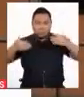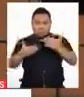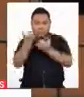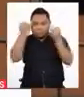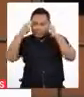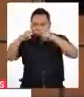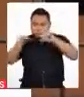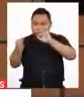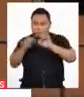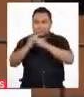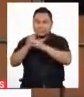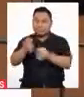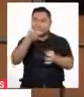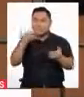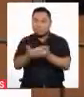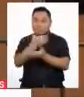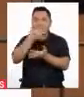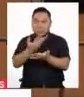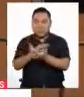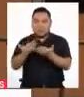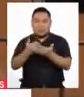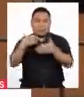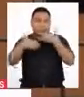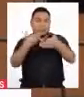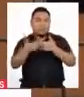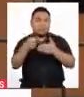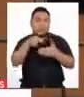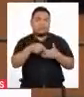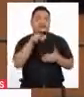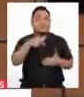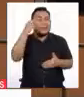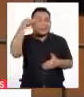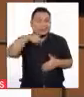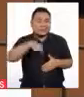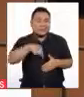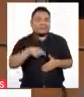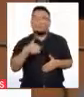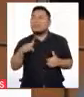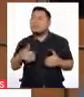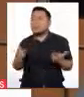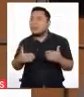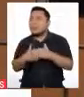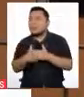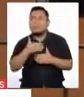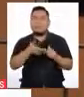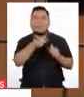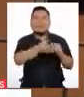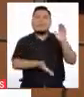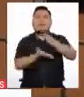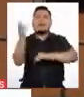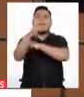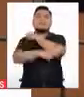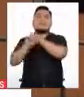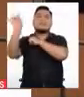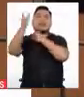para tener el apoyo y concluir su trabajo, tienen que irse a otros países. Eso no podemos permitirlo ya más. Por eso hace